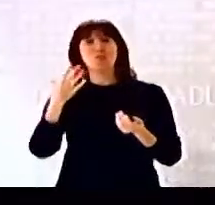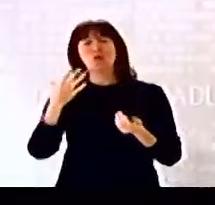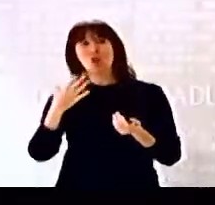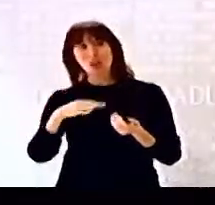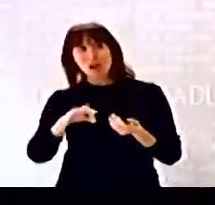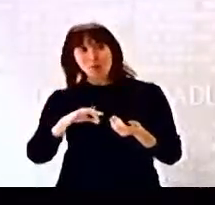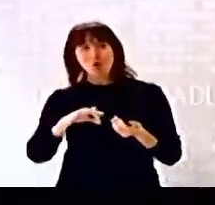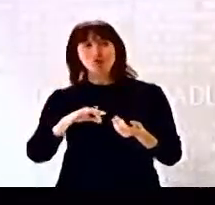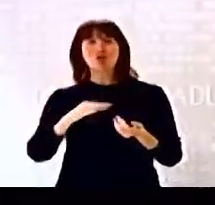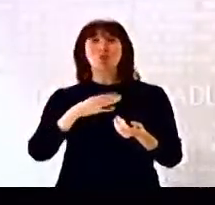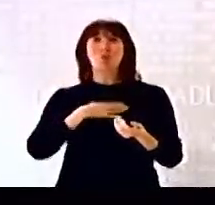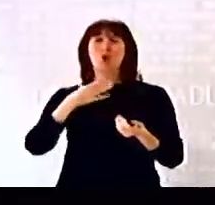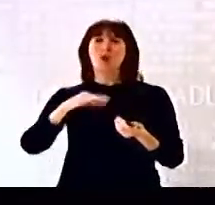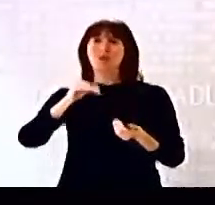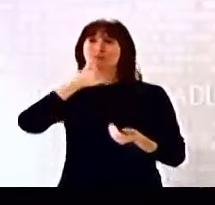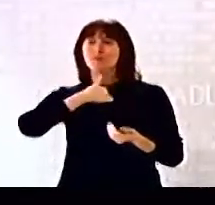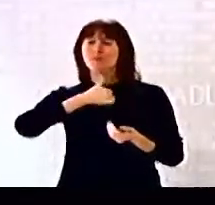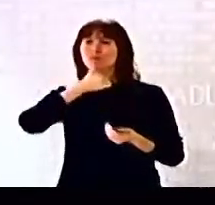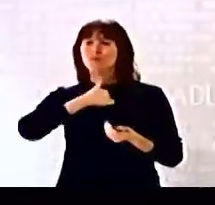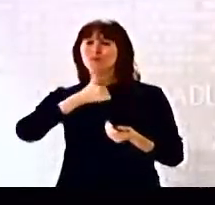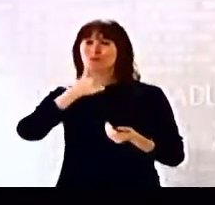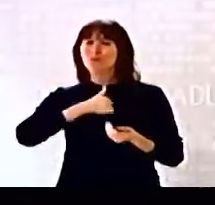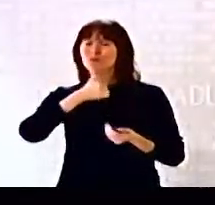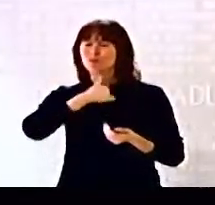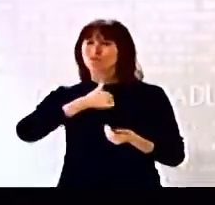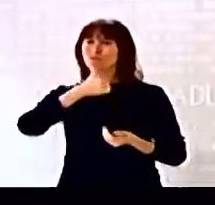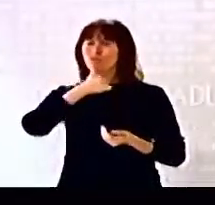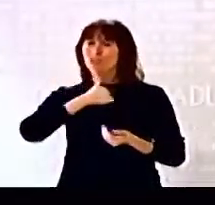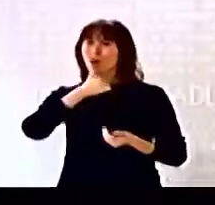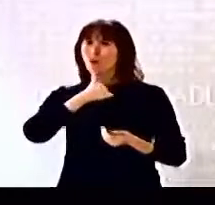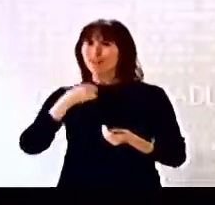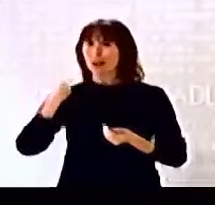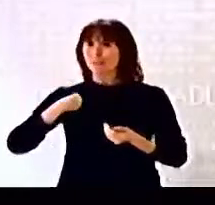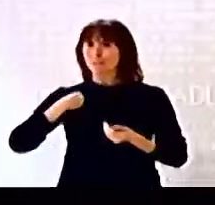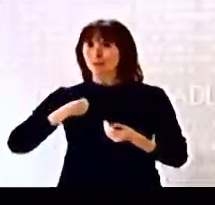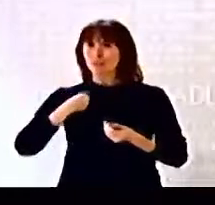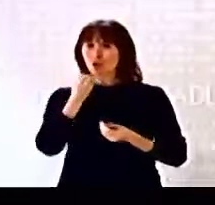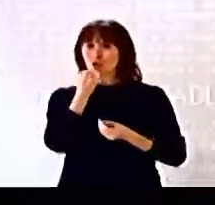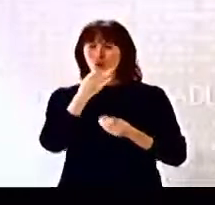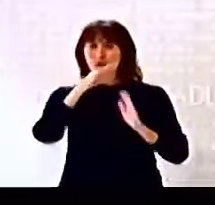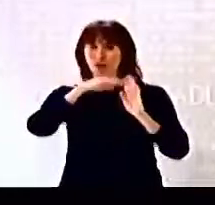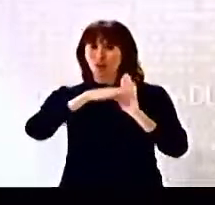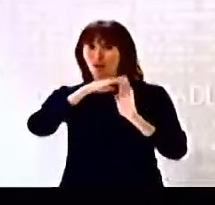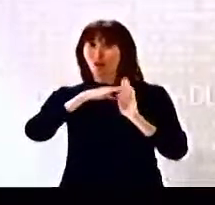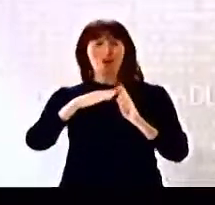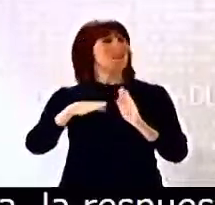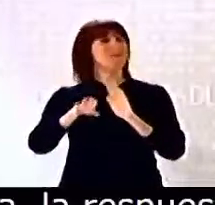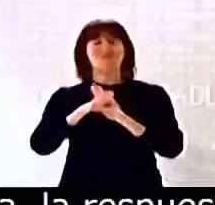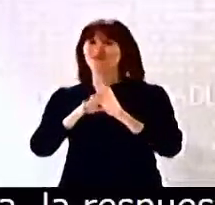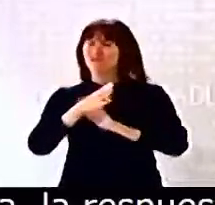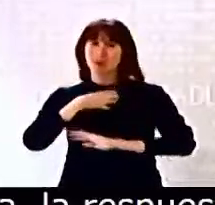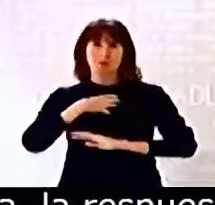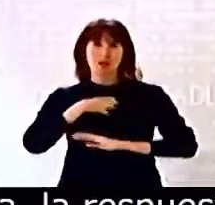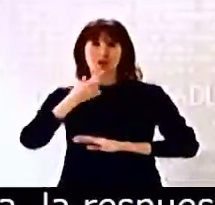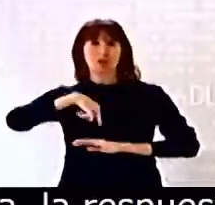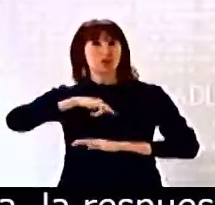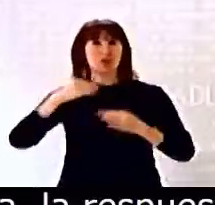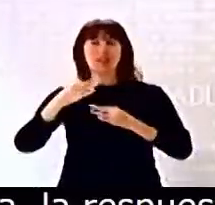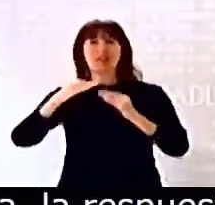ser capaces de aguantar estas cifras de incidencia? La respuesta es no. Tenemos que seguir bajando las cifras de